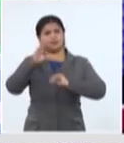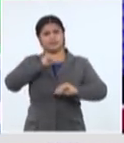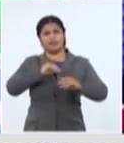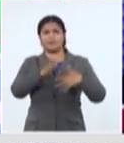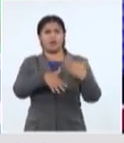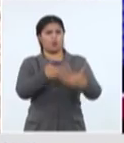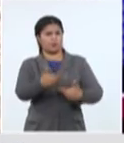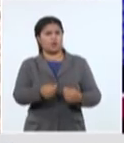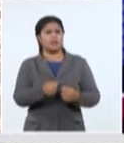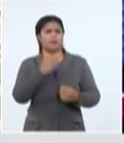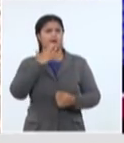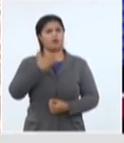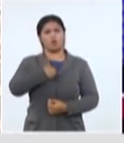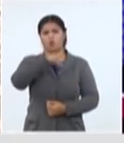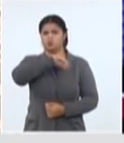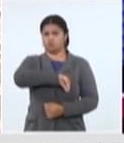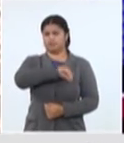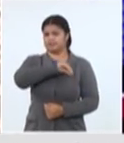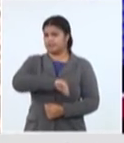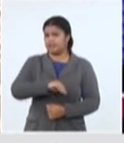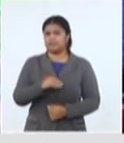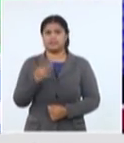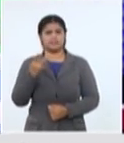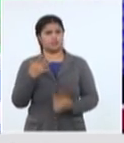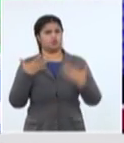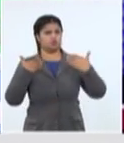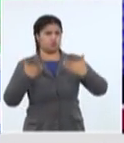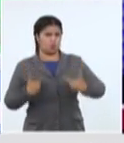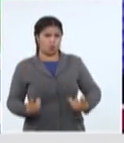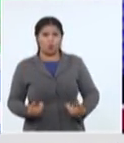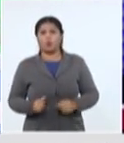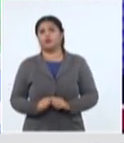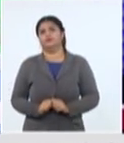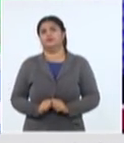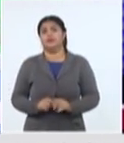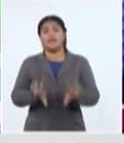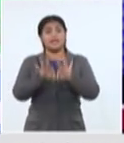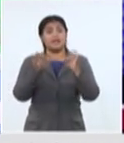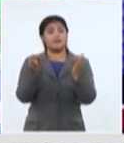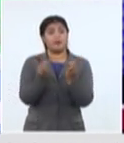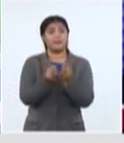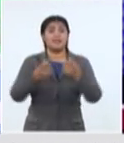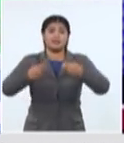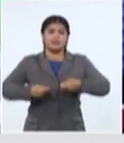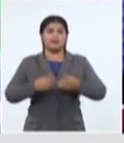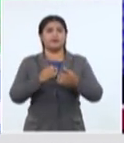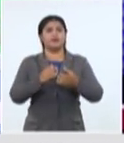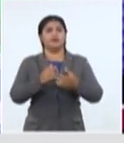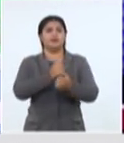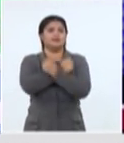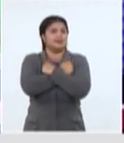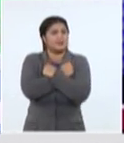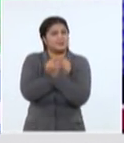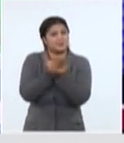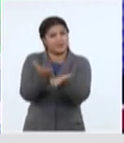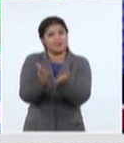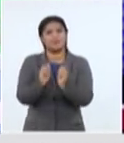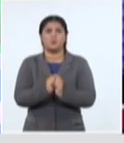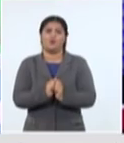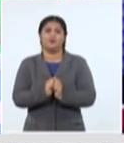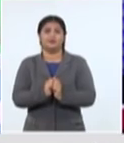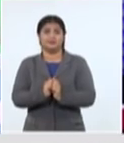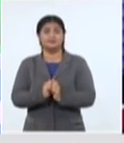de su situación y se sienten pues queridos, amados, que eso es importante también. Elevar la autoestima, o sea, amarse,